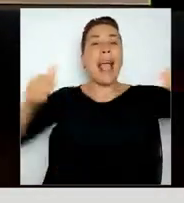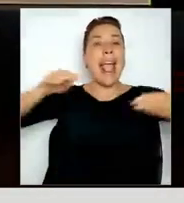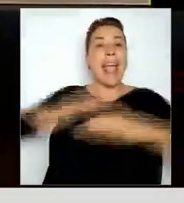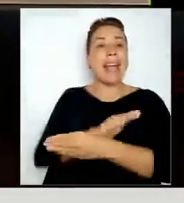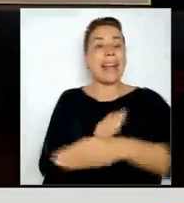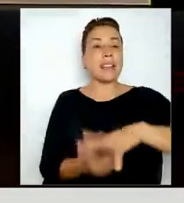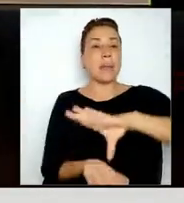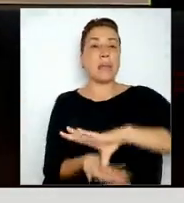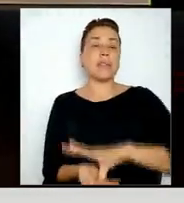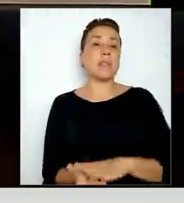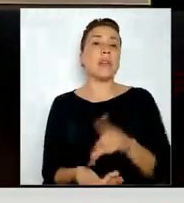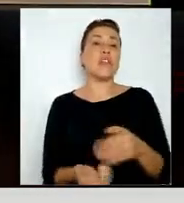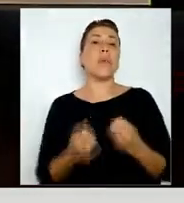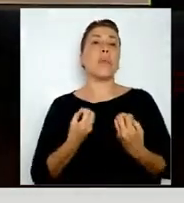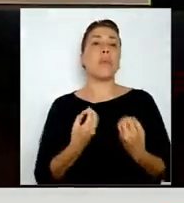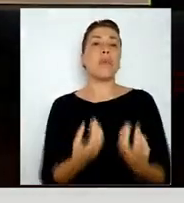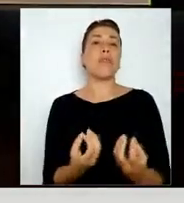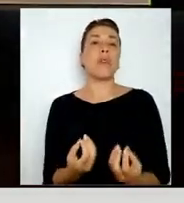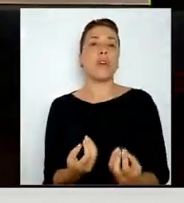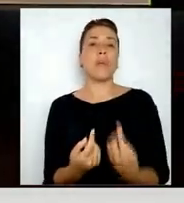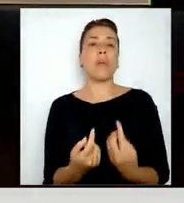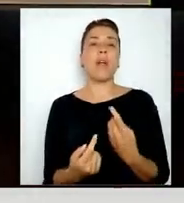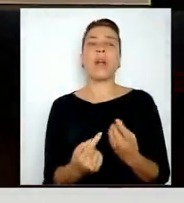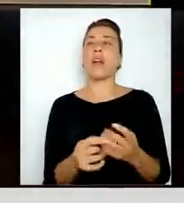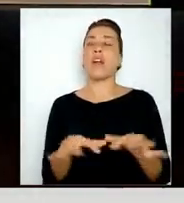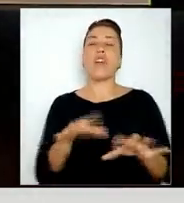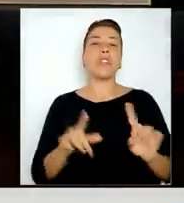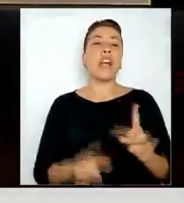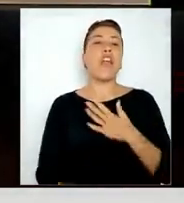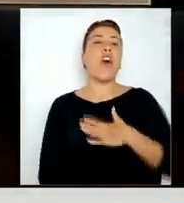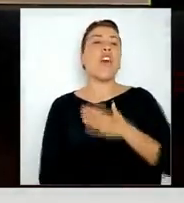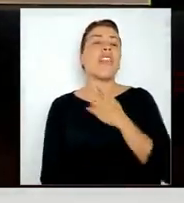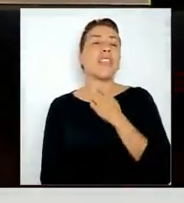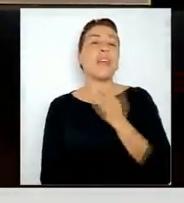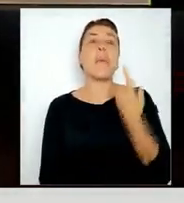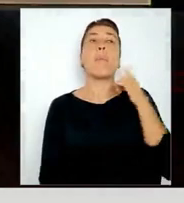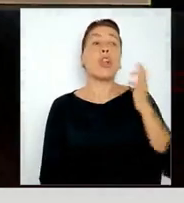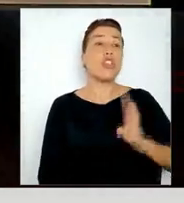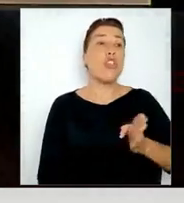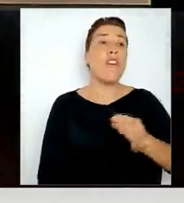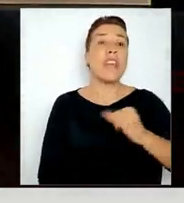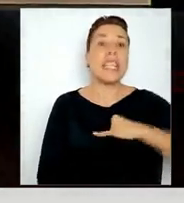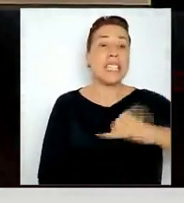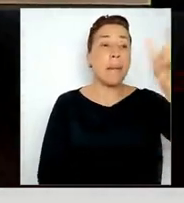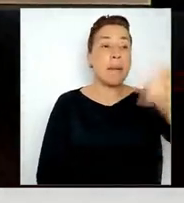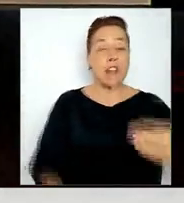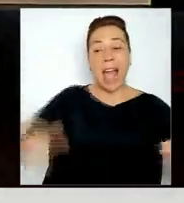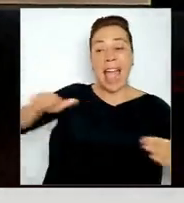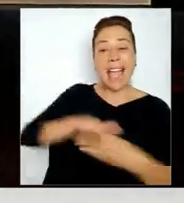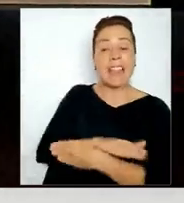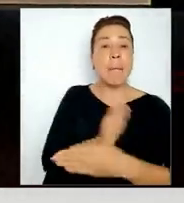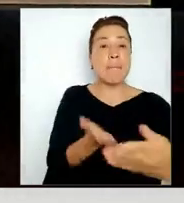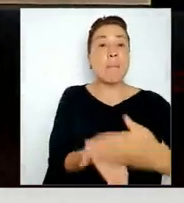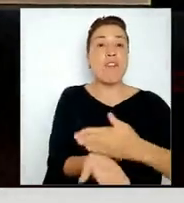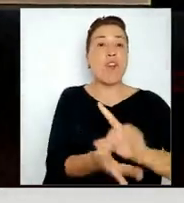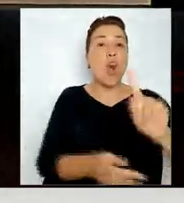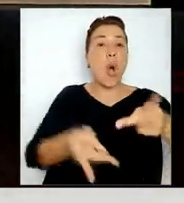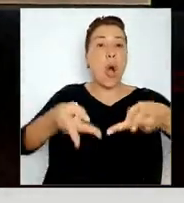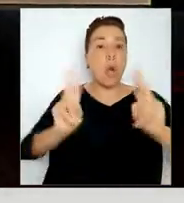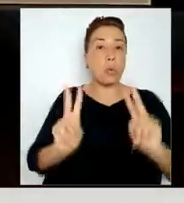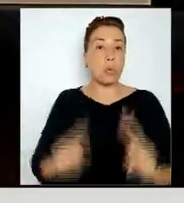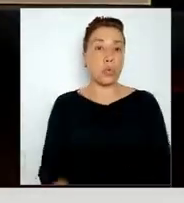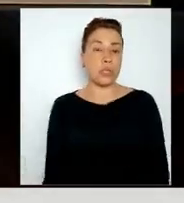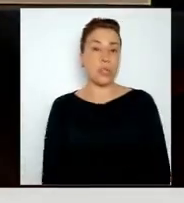genera un efecto indeseado porque los ingresos siguen ilegales por nuestro país y por otro lado se habla de los